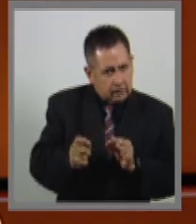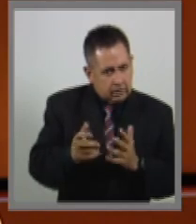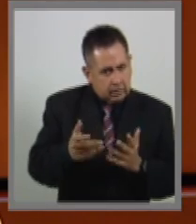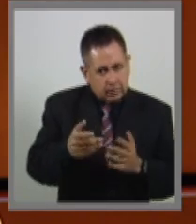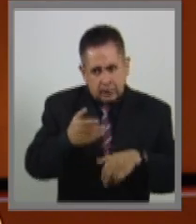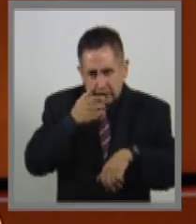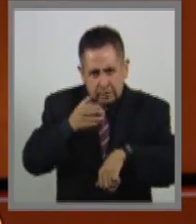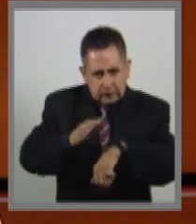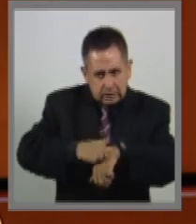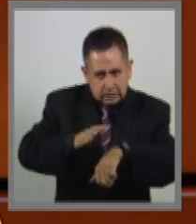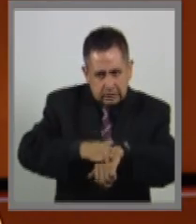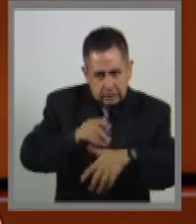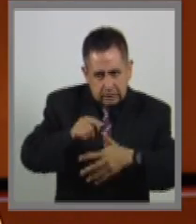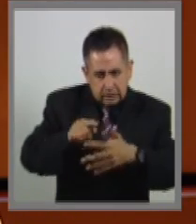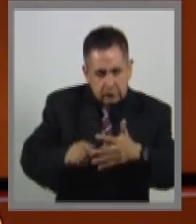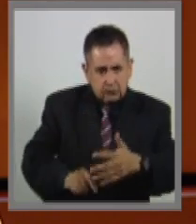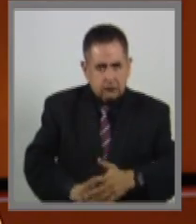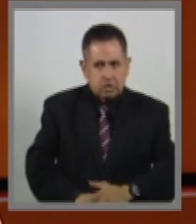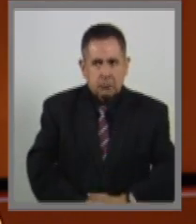señala.